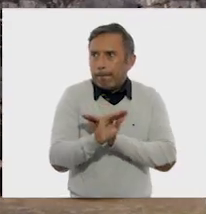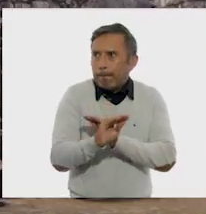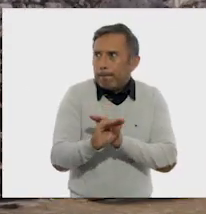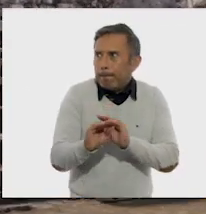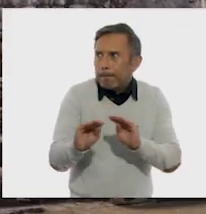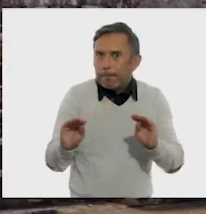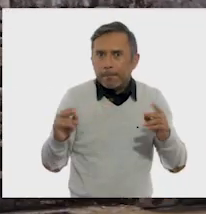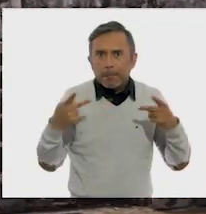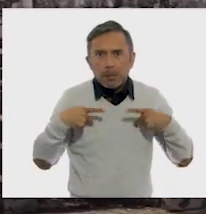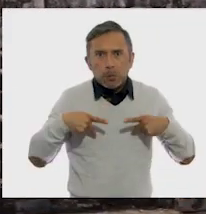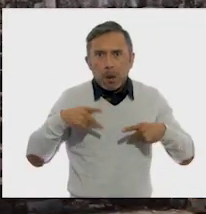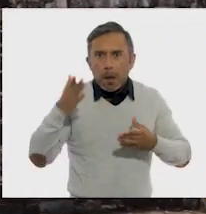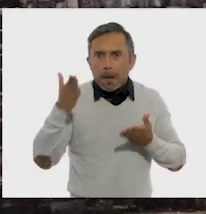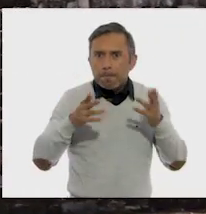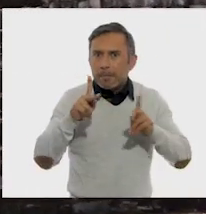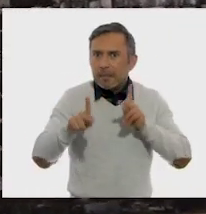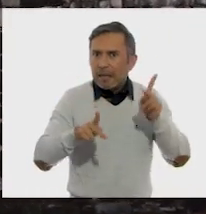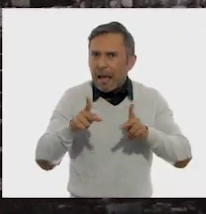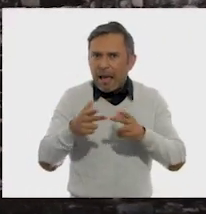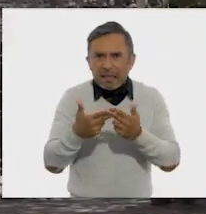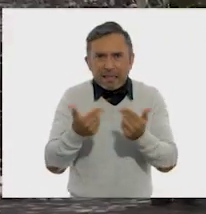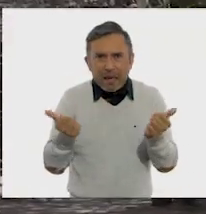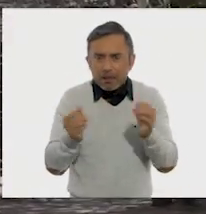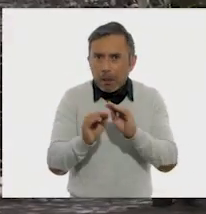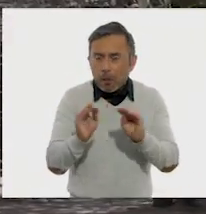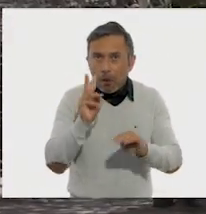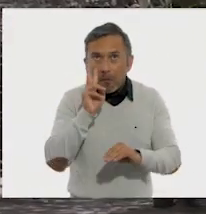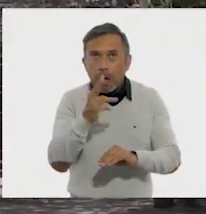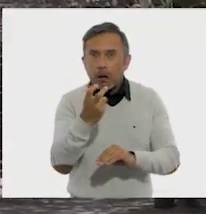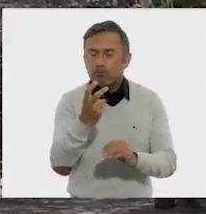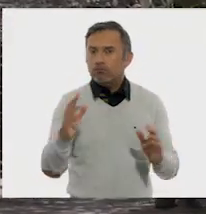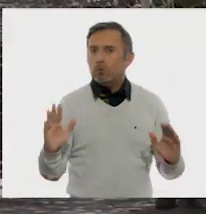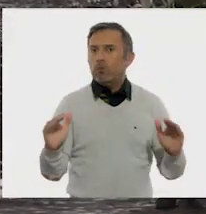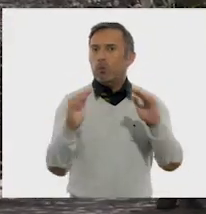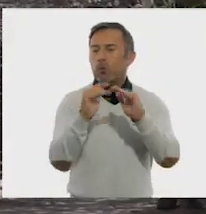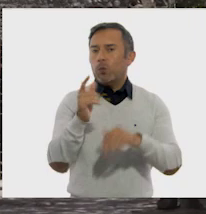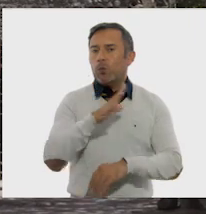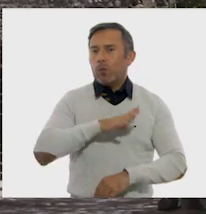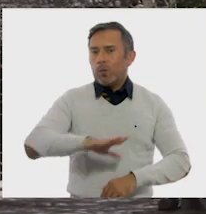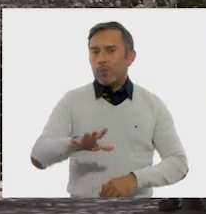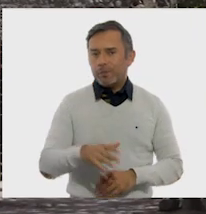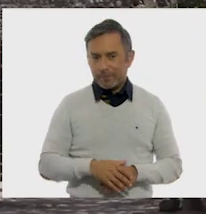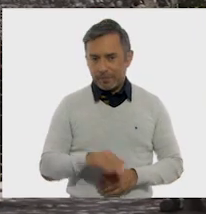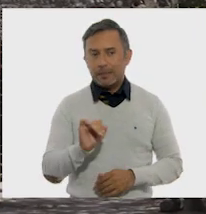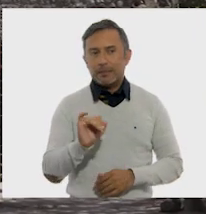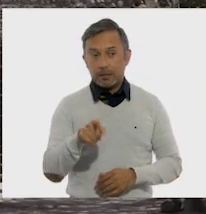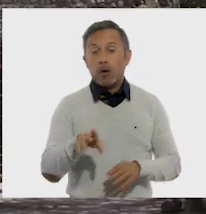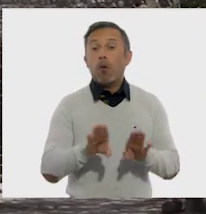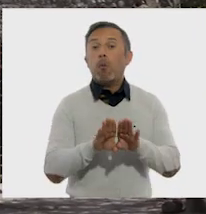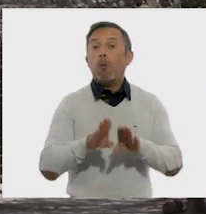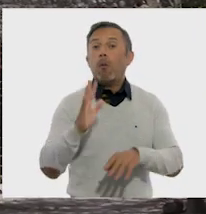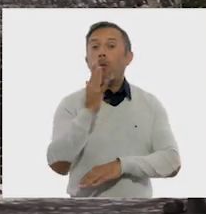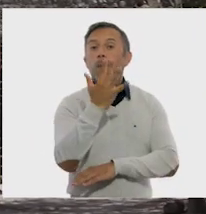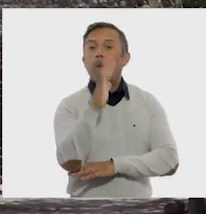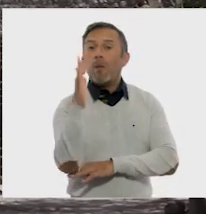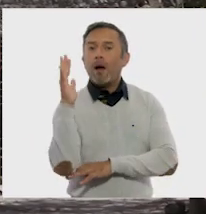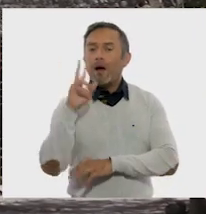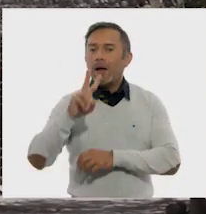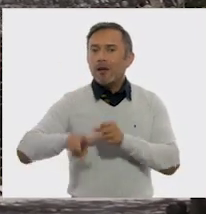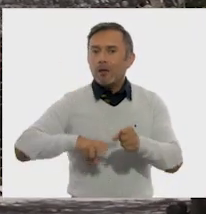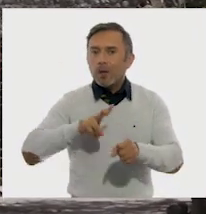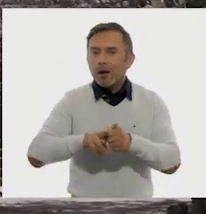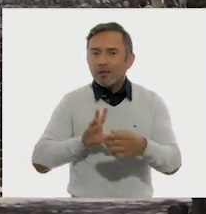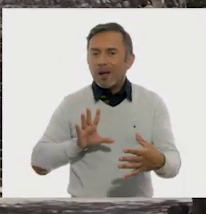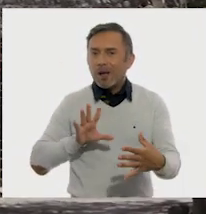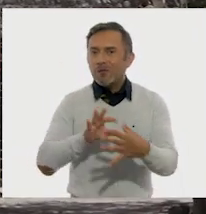belleza que tiene. No, y con mucho árbol, ¿no? Sí, sí. Como que se integró la naturaleza a las ruinas, sí. Y eso